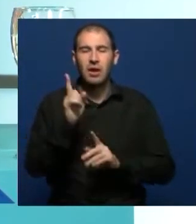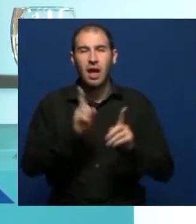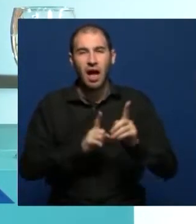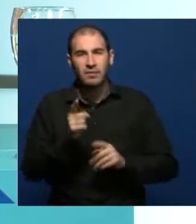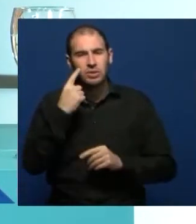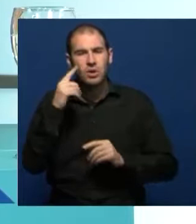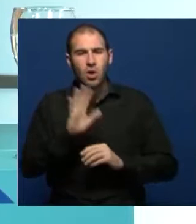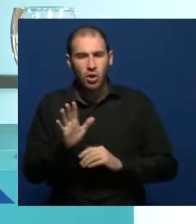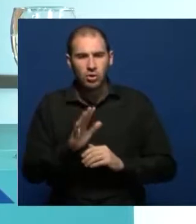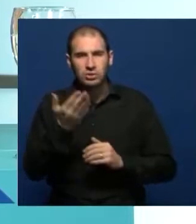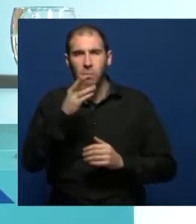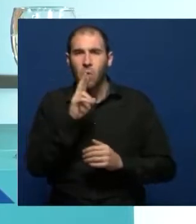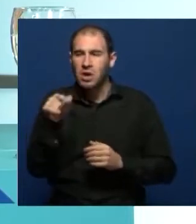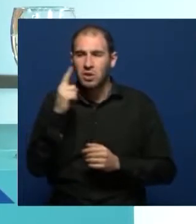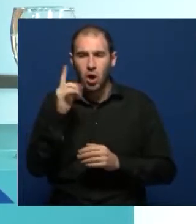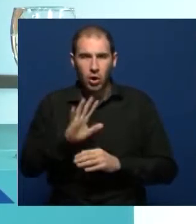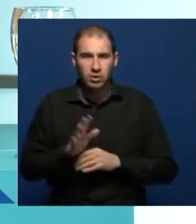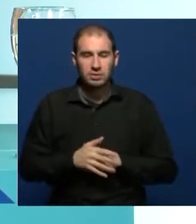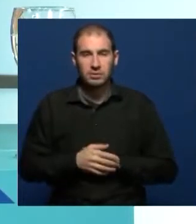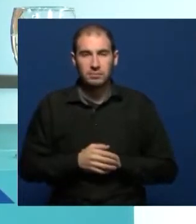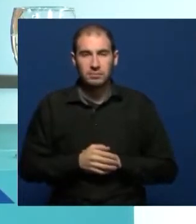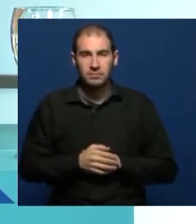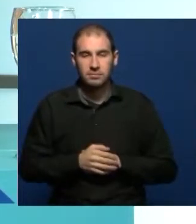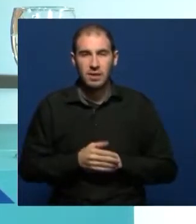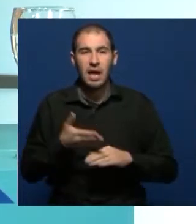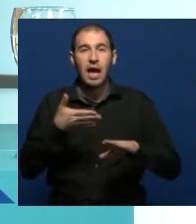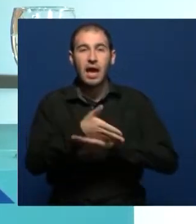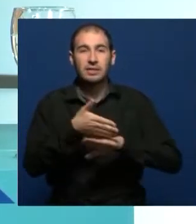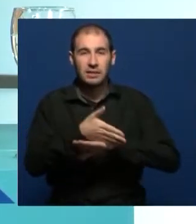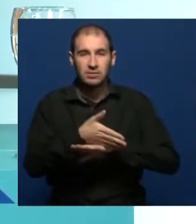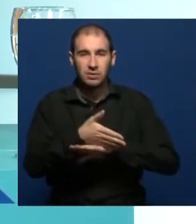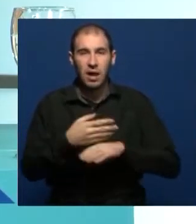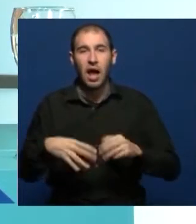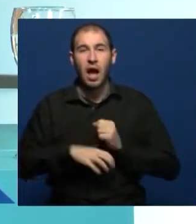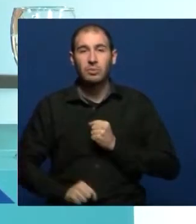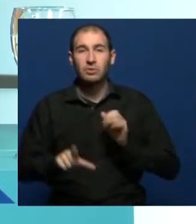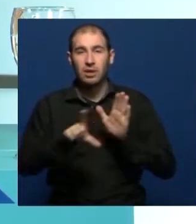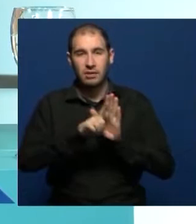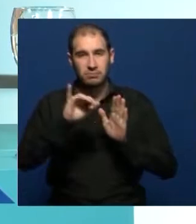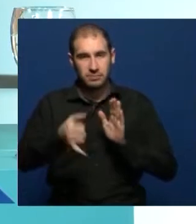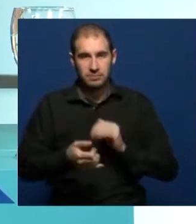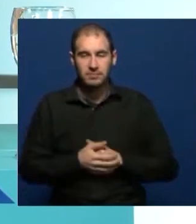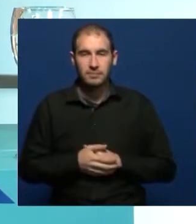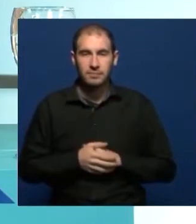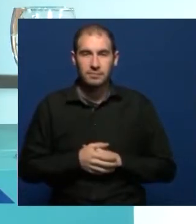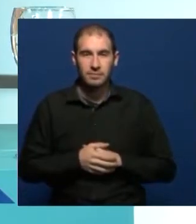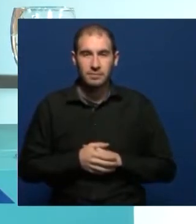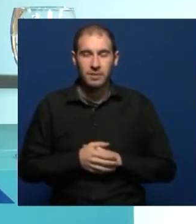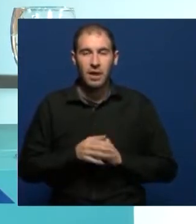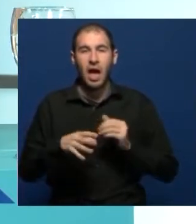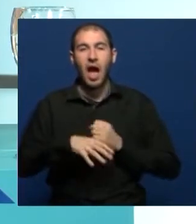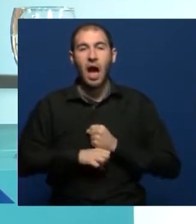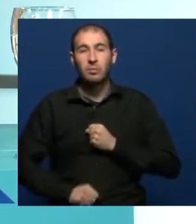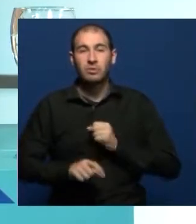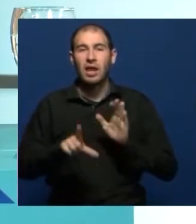son desconocidos por las propias mujeres, está el acceso a abortos legales, ¿no? Les llamamos